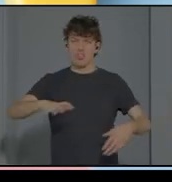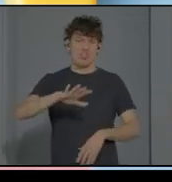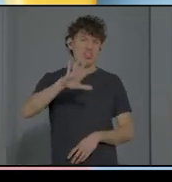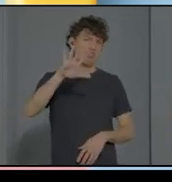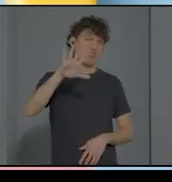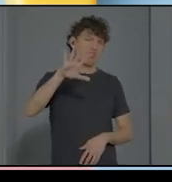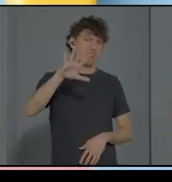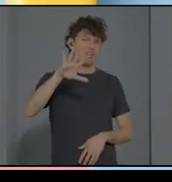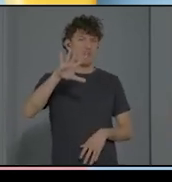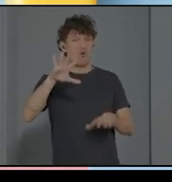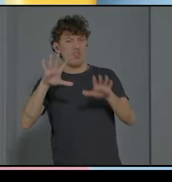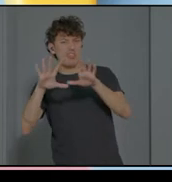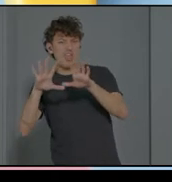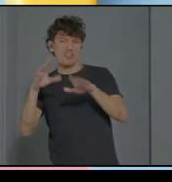desplazarse.